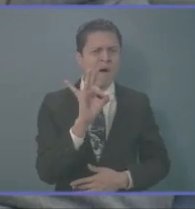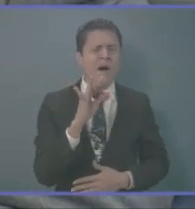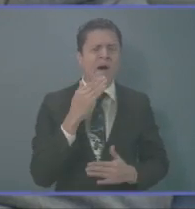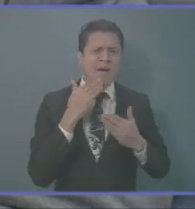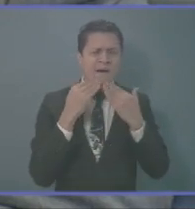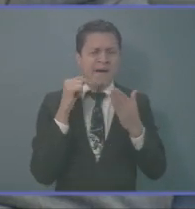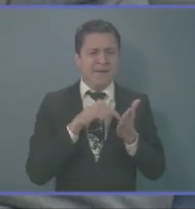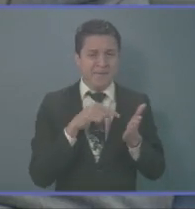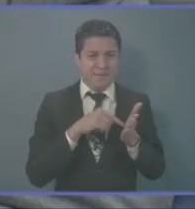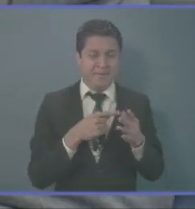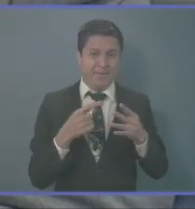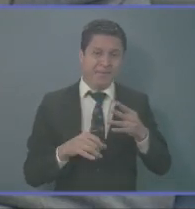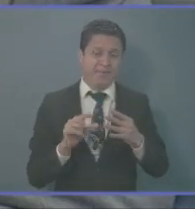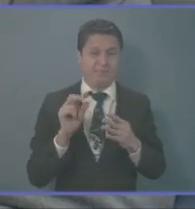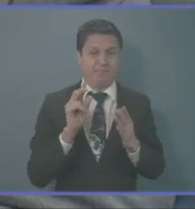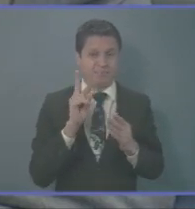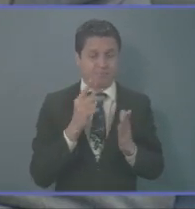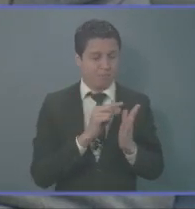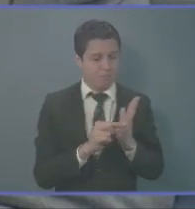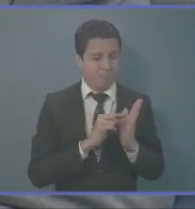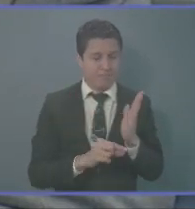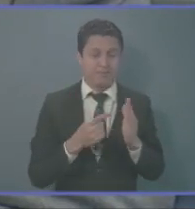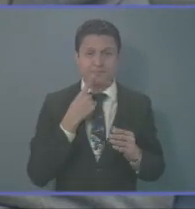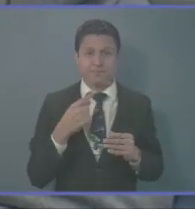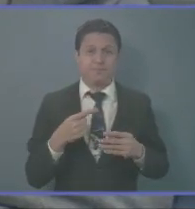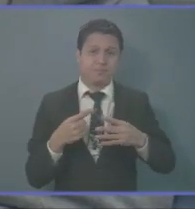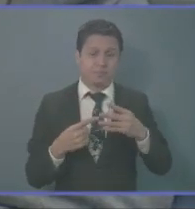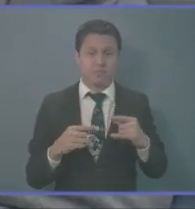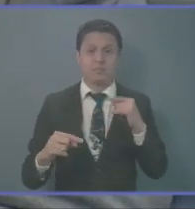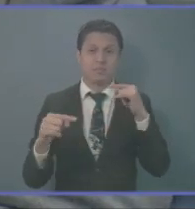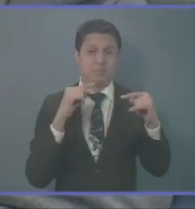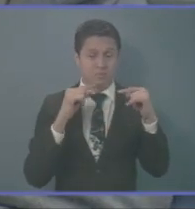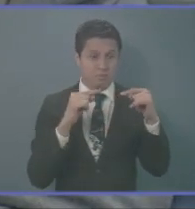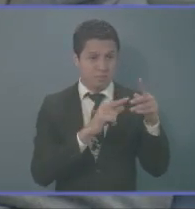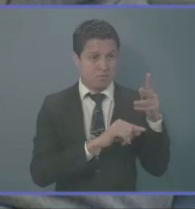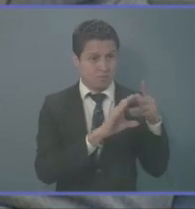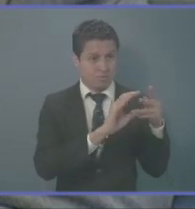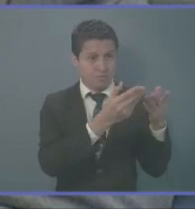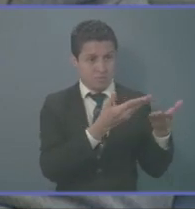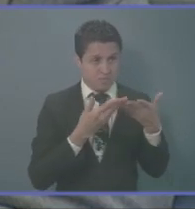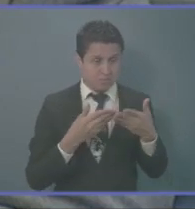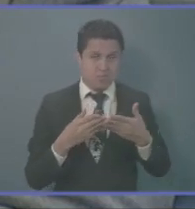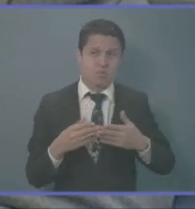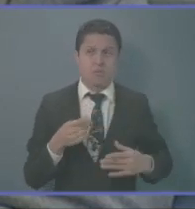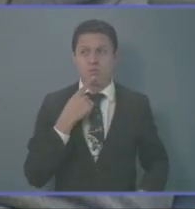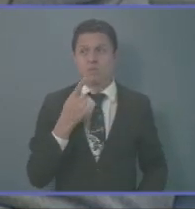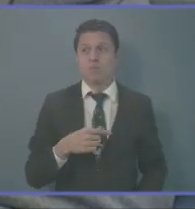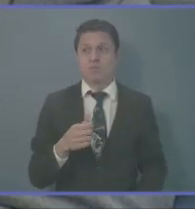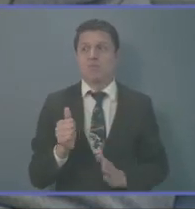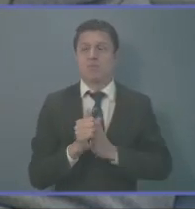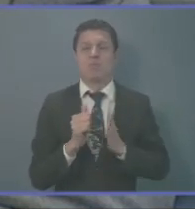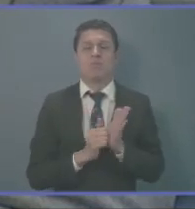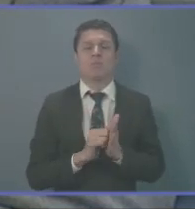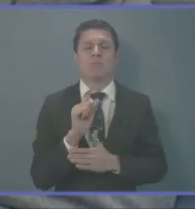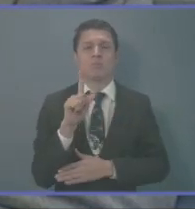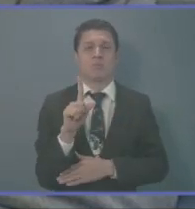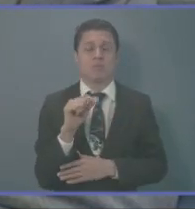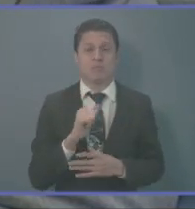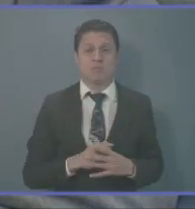hace referencia en el considerando 2. Por tanto, en uso de sus facultades constitucionales decreta, artículo 1,